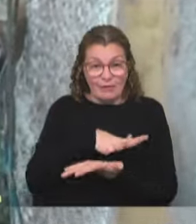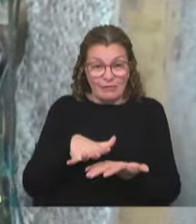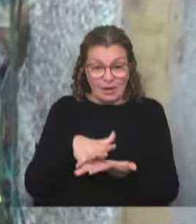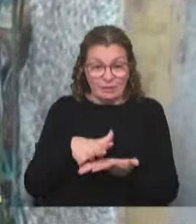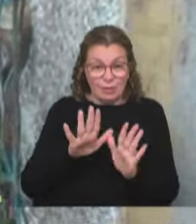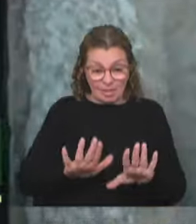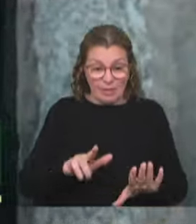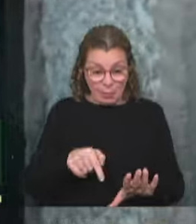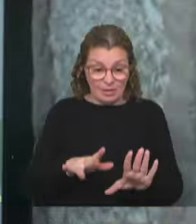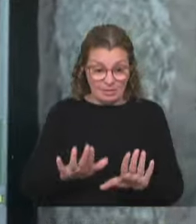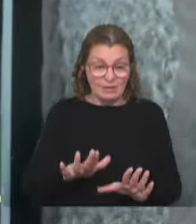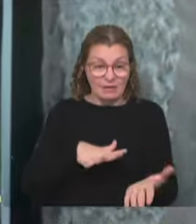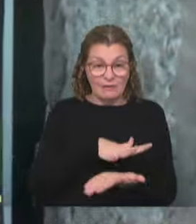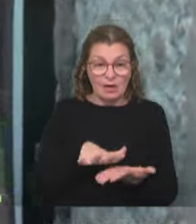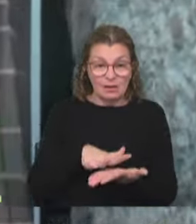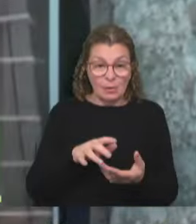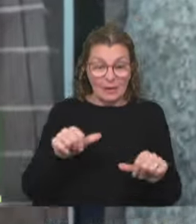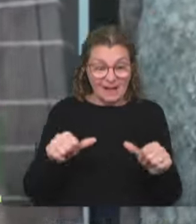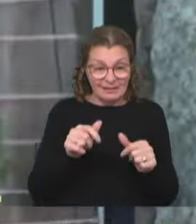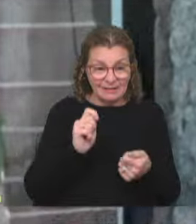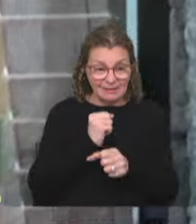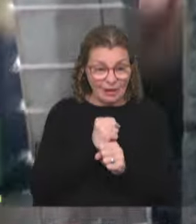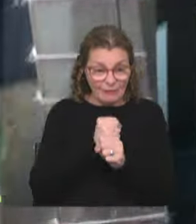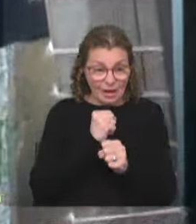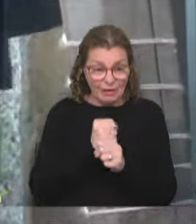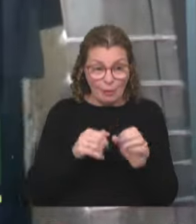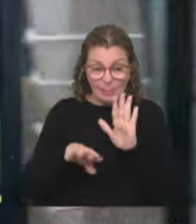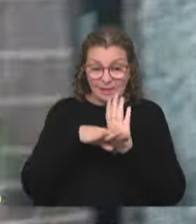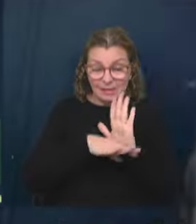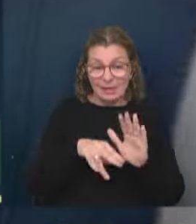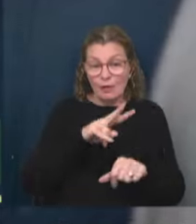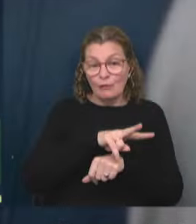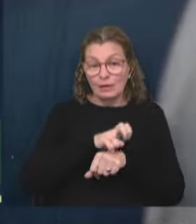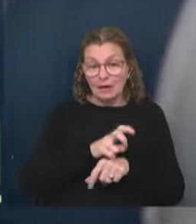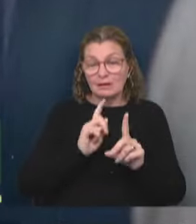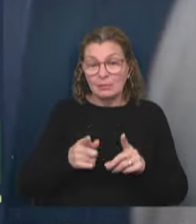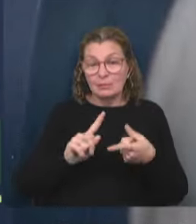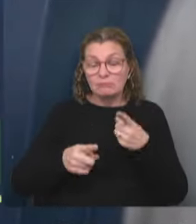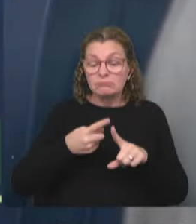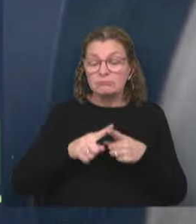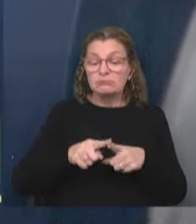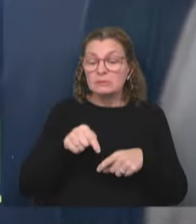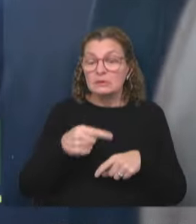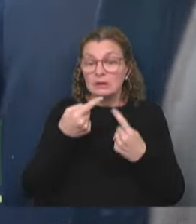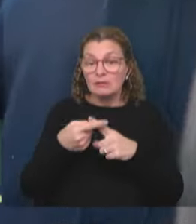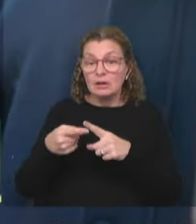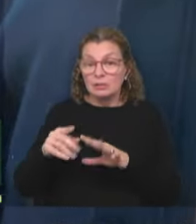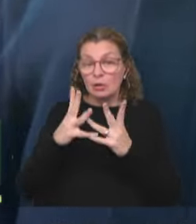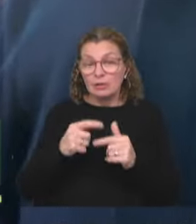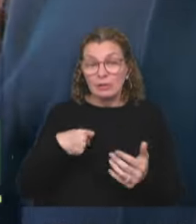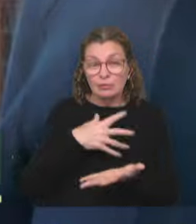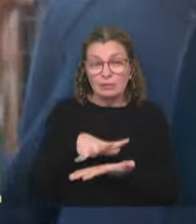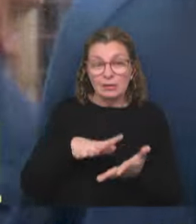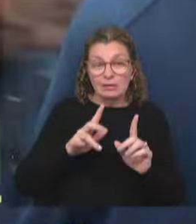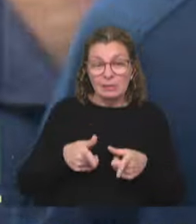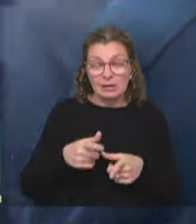nos quedamos ahí. Nos quedamos para articular medidas con fiscalía, pero también nos quedamos para articular medidas con diferentes organizaciones sociales